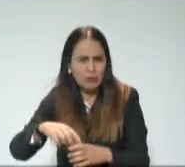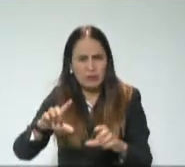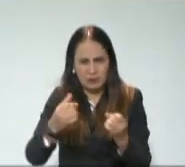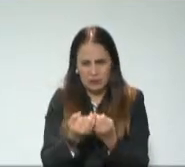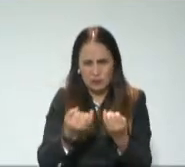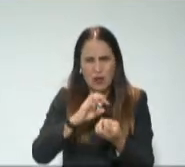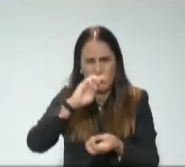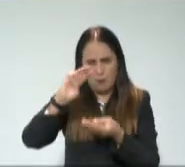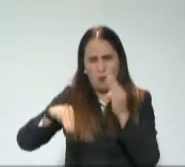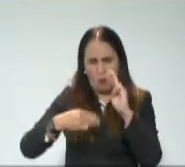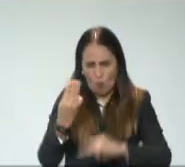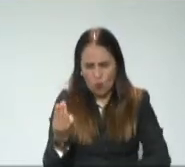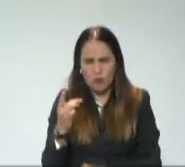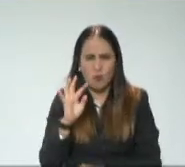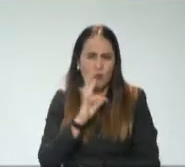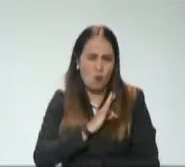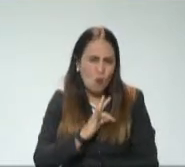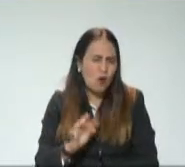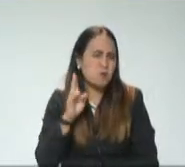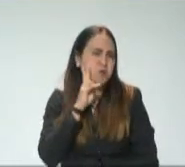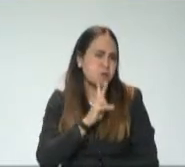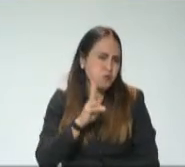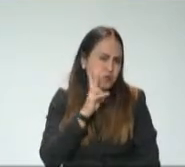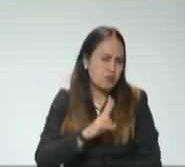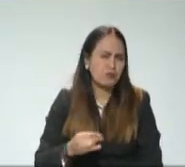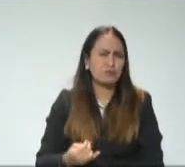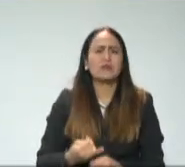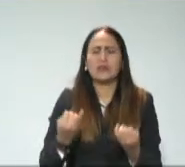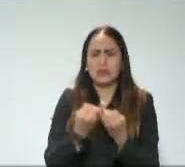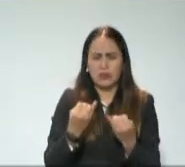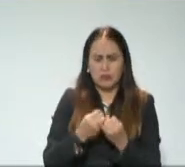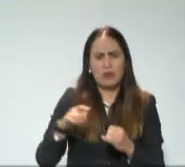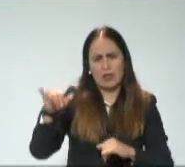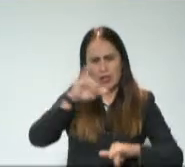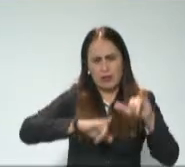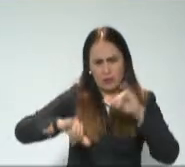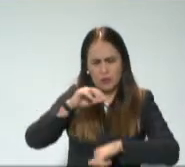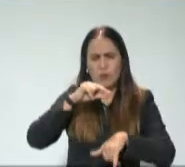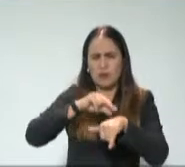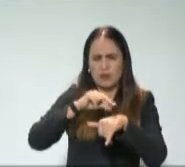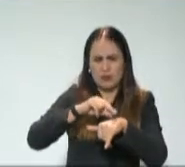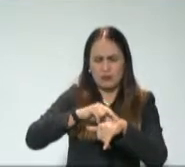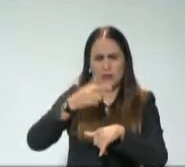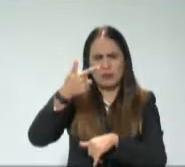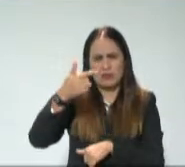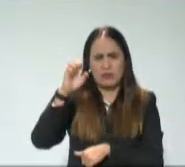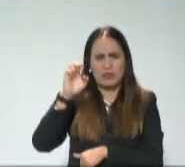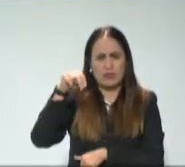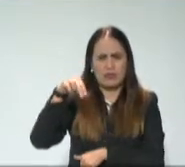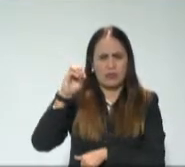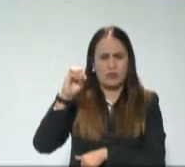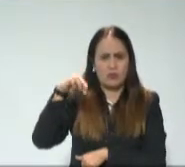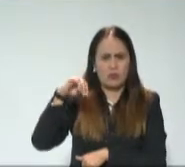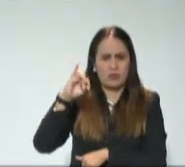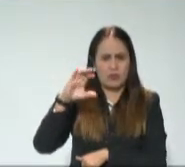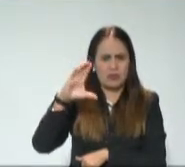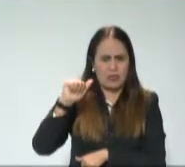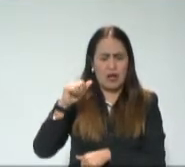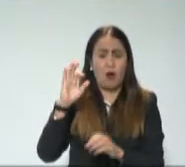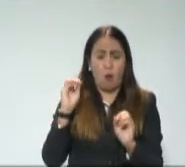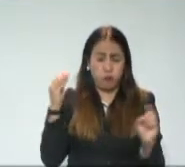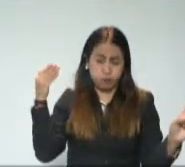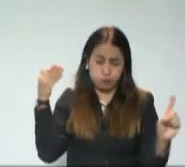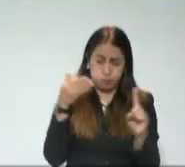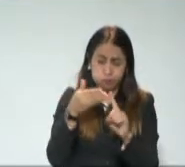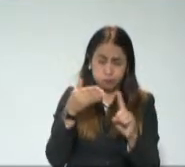mundial esto es cierto de hecho los avances que se han hecho en la medicina genómica o en la medicina de precisión se